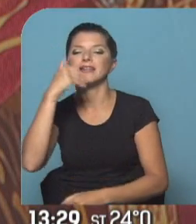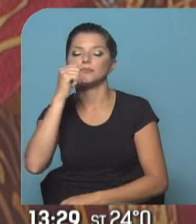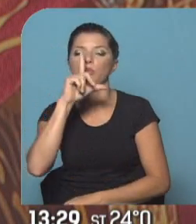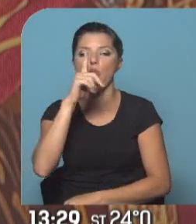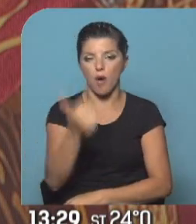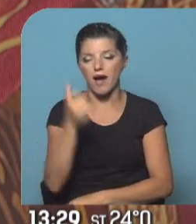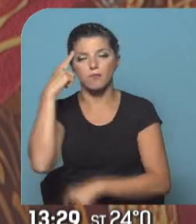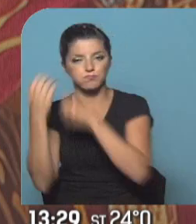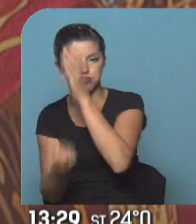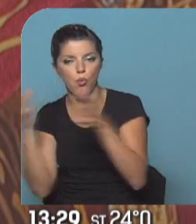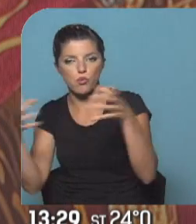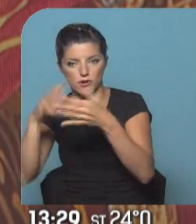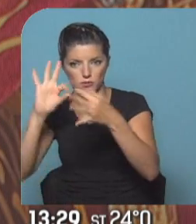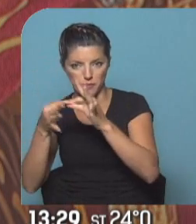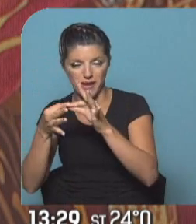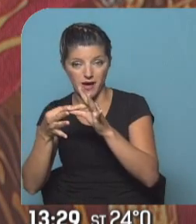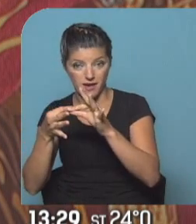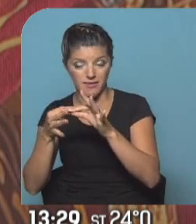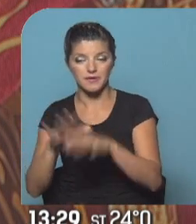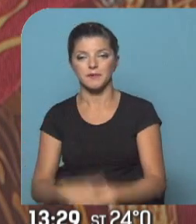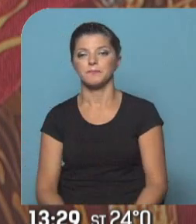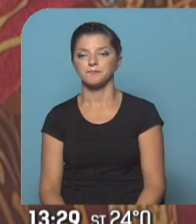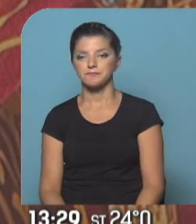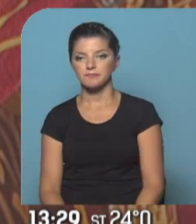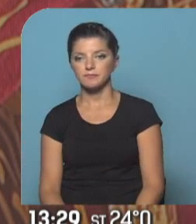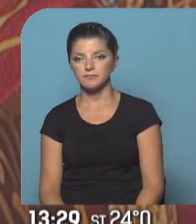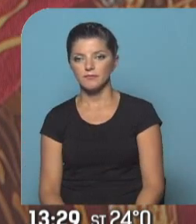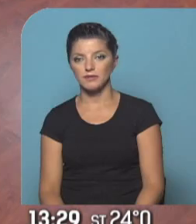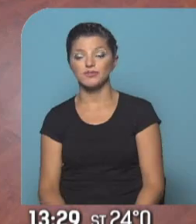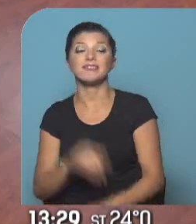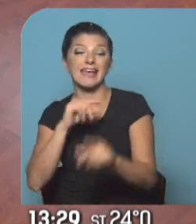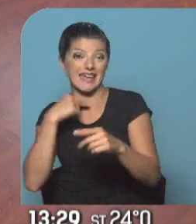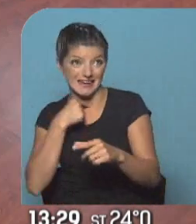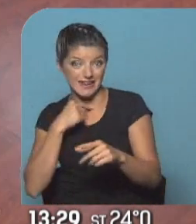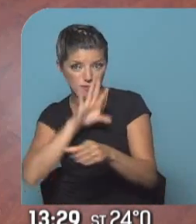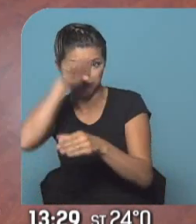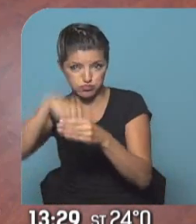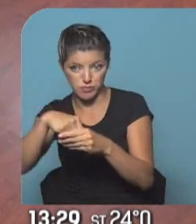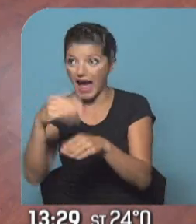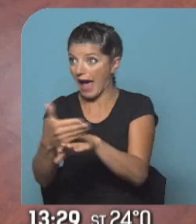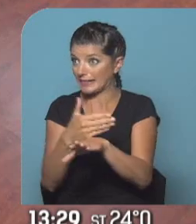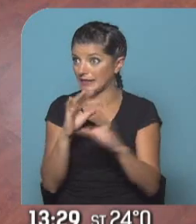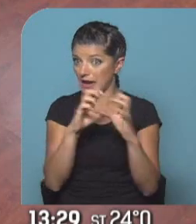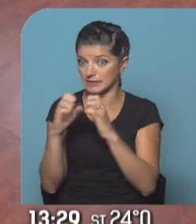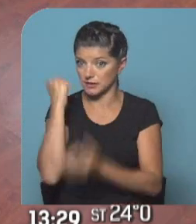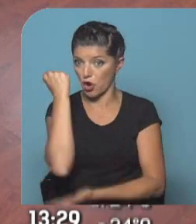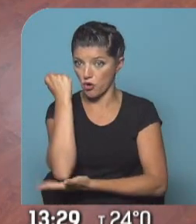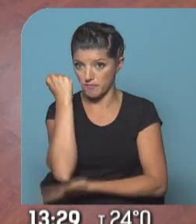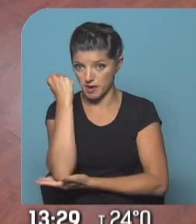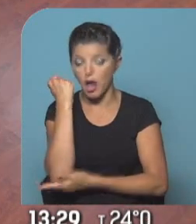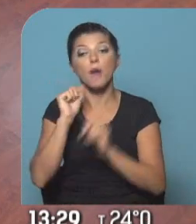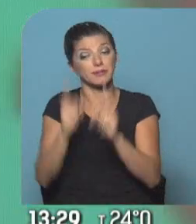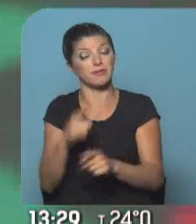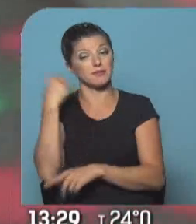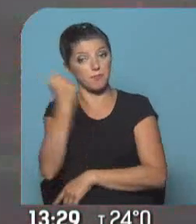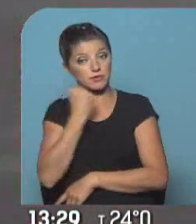Europea, había un poquito más de entusiasmo para formar parte de la Unión Europea. Previo a la crisis económica, porque esto también uno no puede dejar de verlo